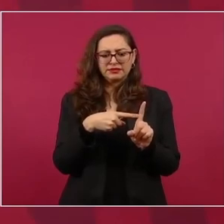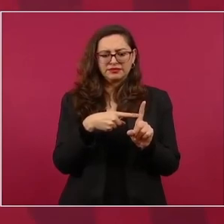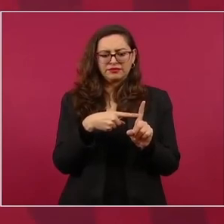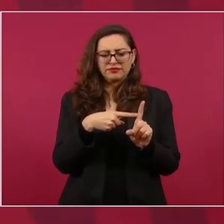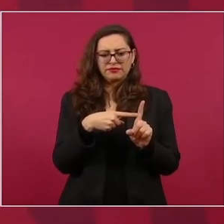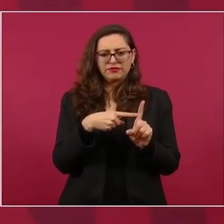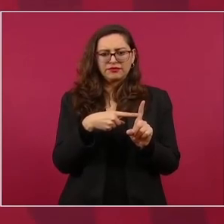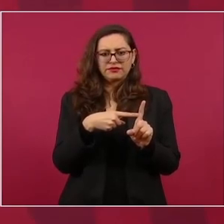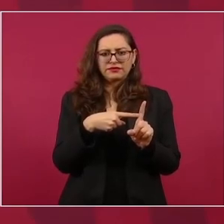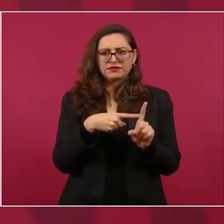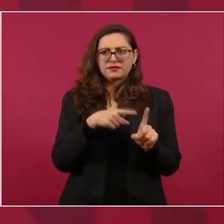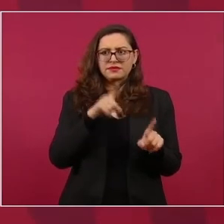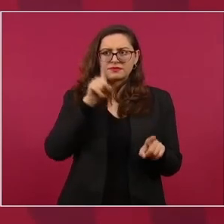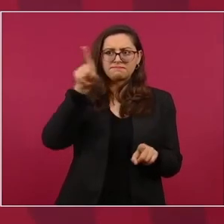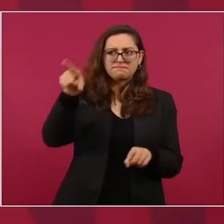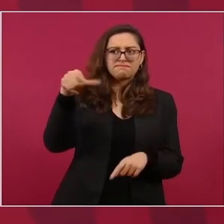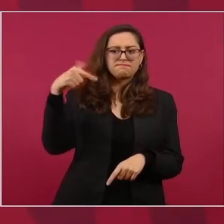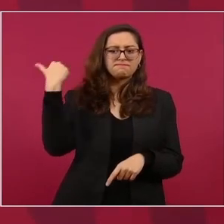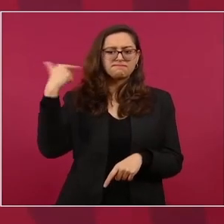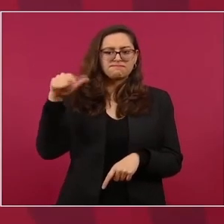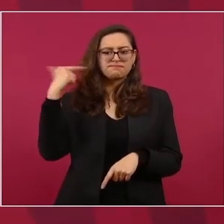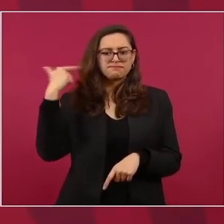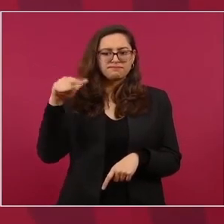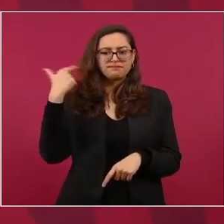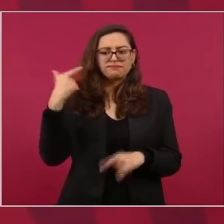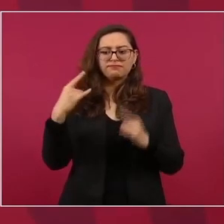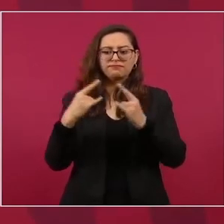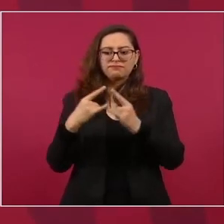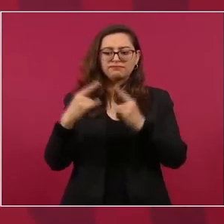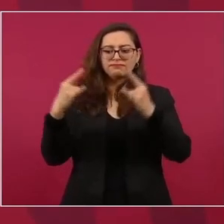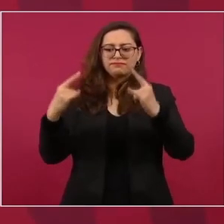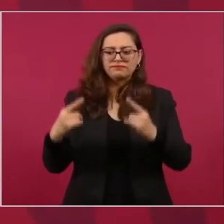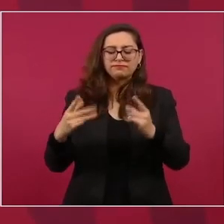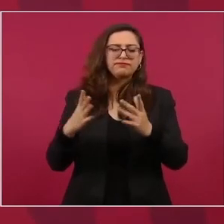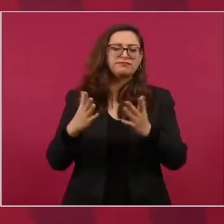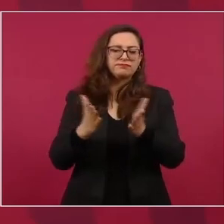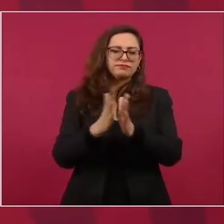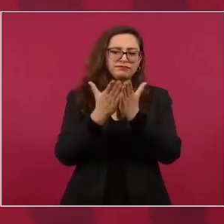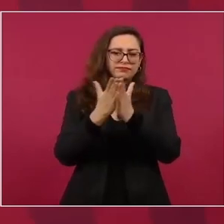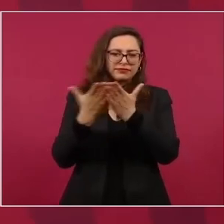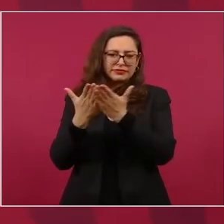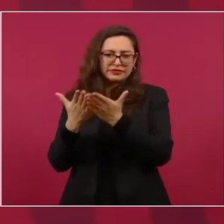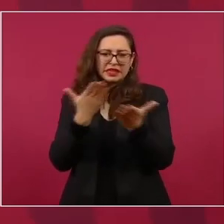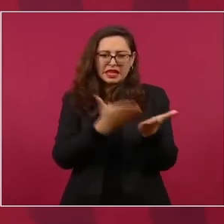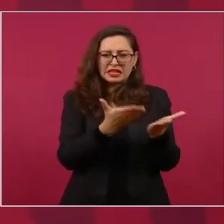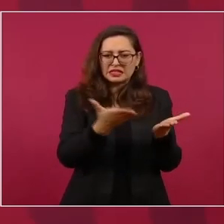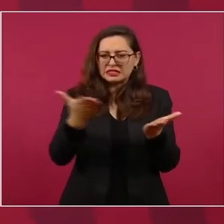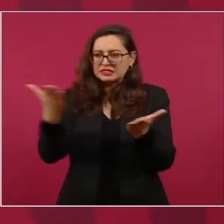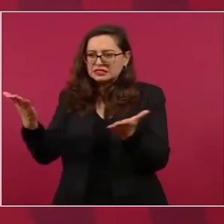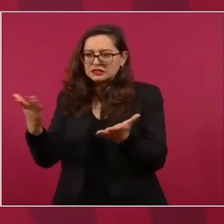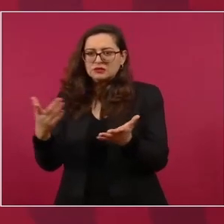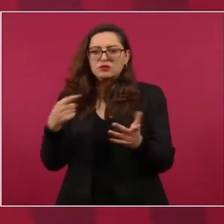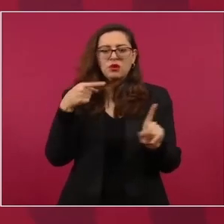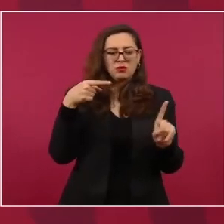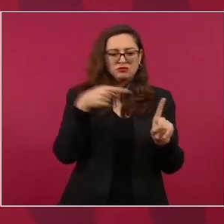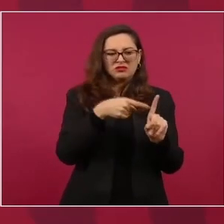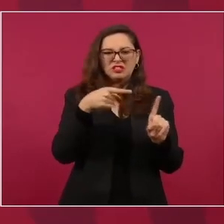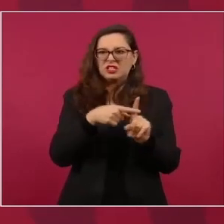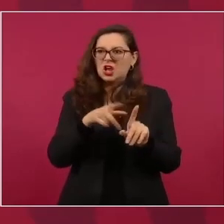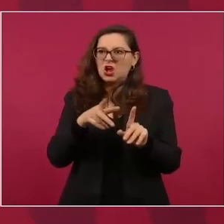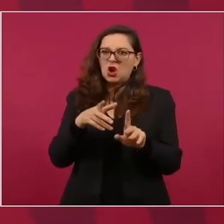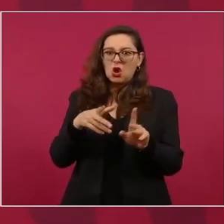la Feria del Libro de Guadalajara y quiso hacer un planteamiento sobre nuestro proyecto y le empezaron a